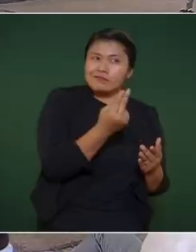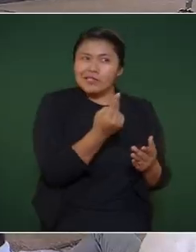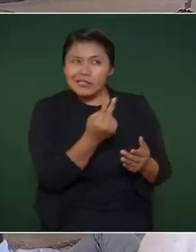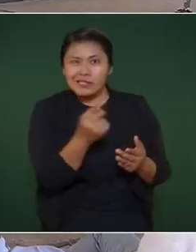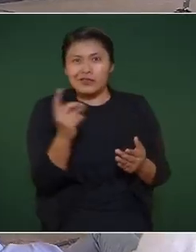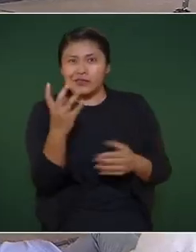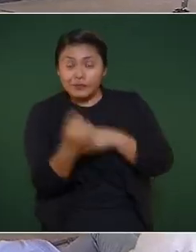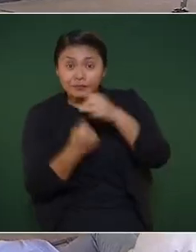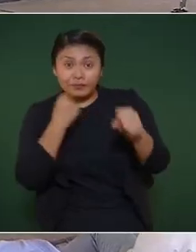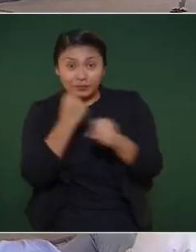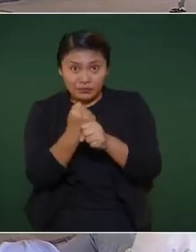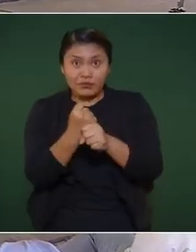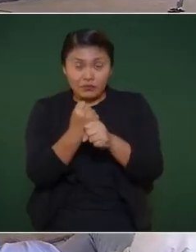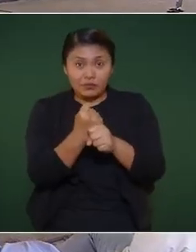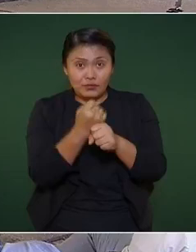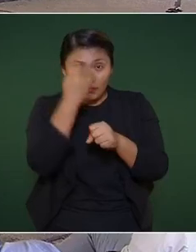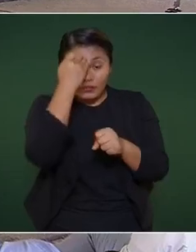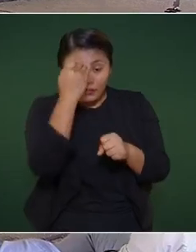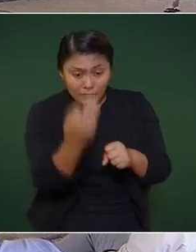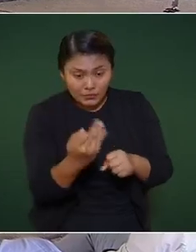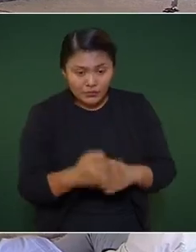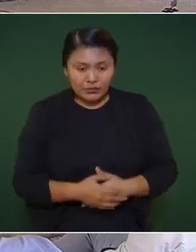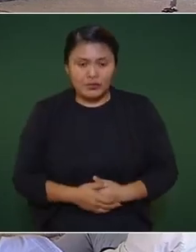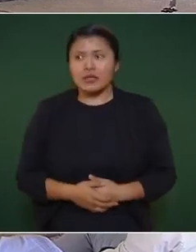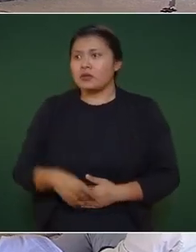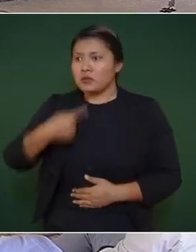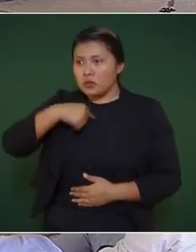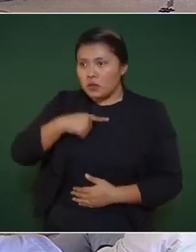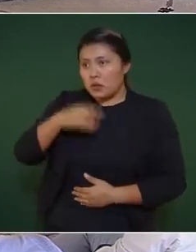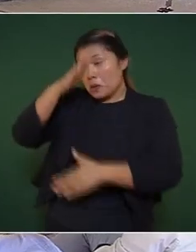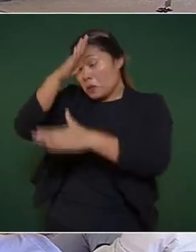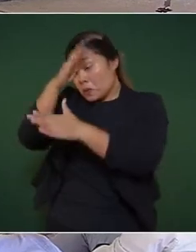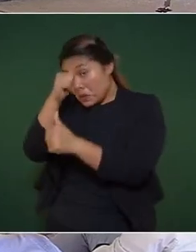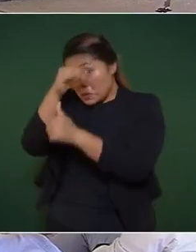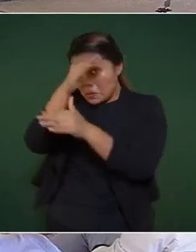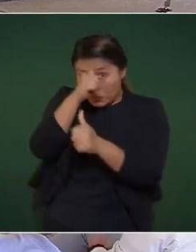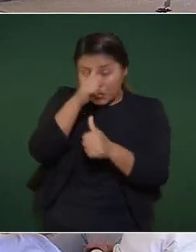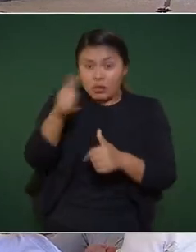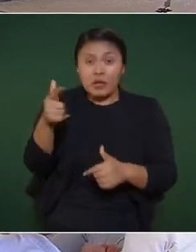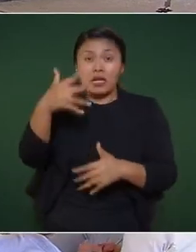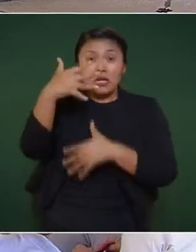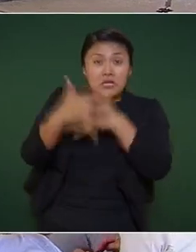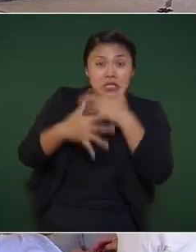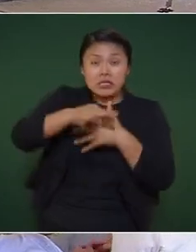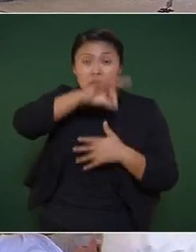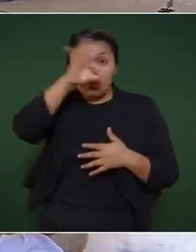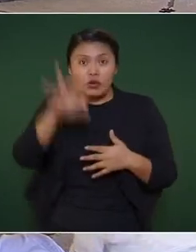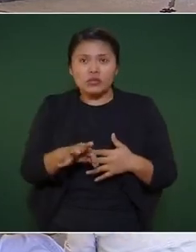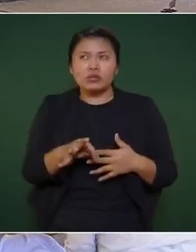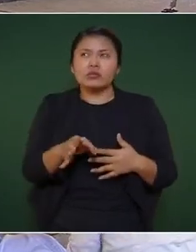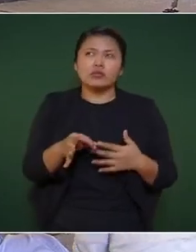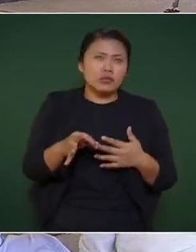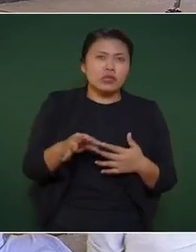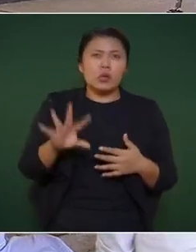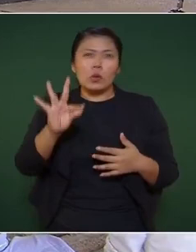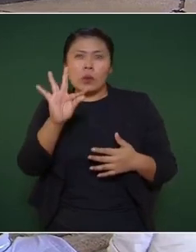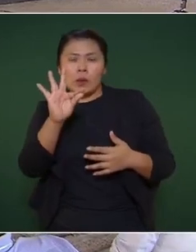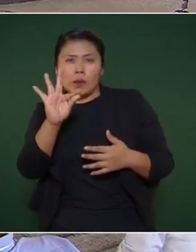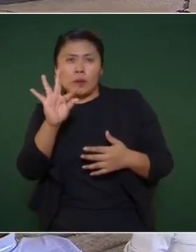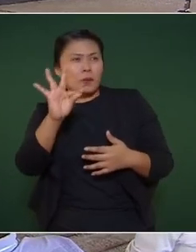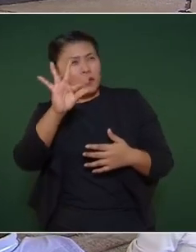combinó con ellos una quita del 15% que representa 40 mil